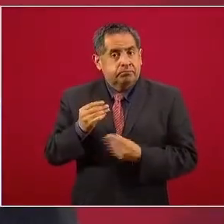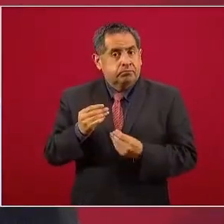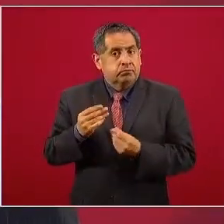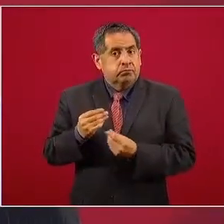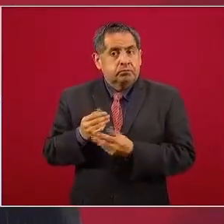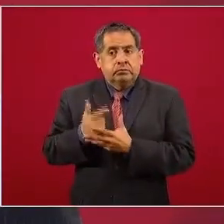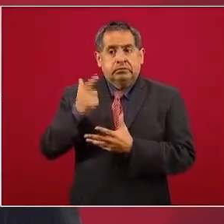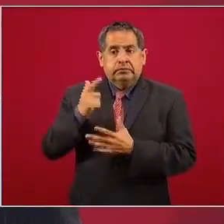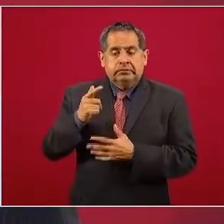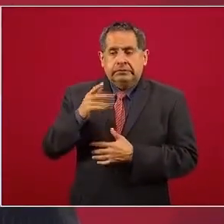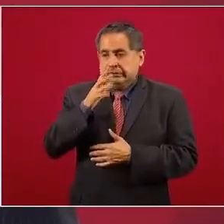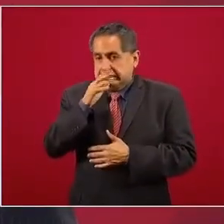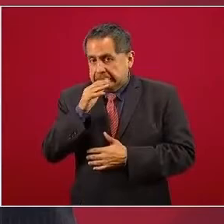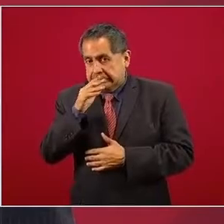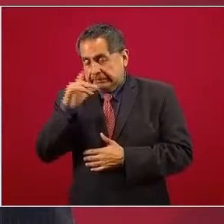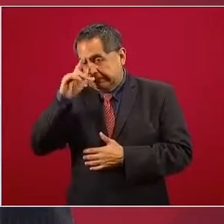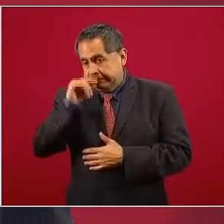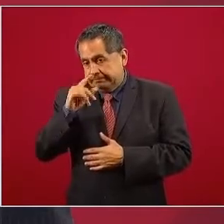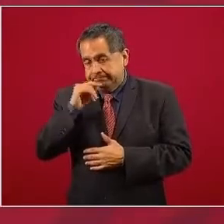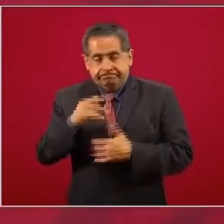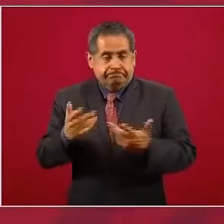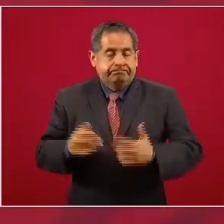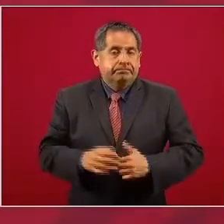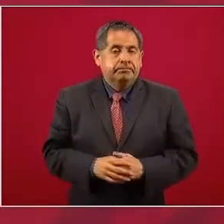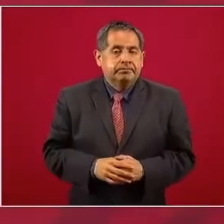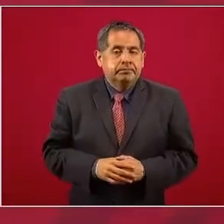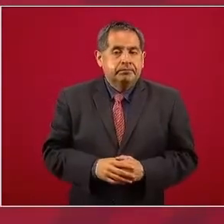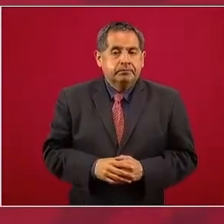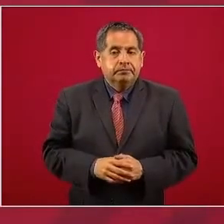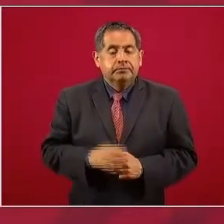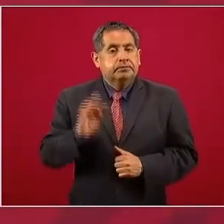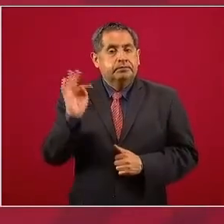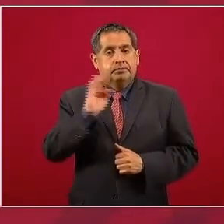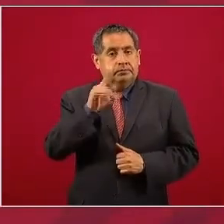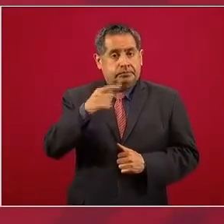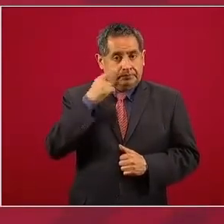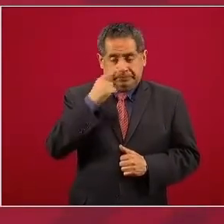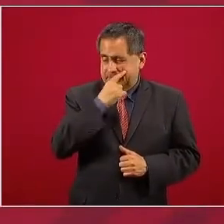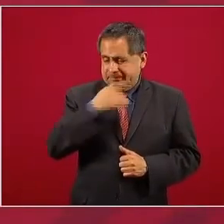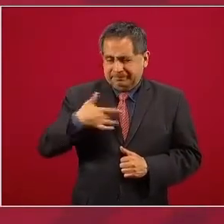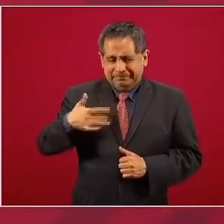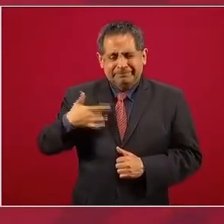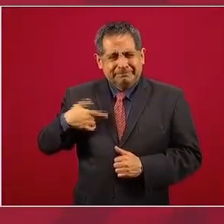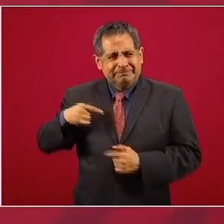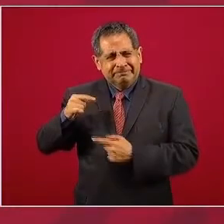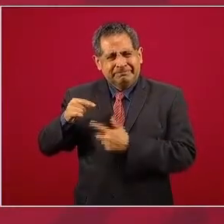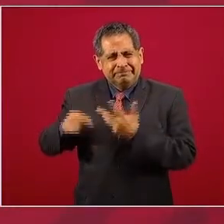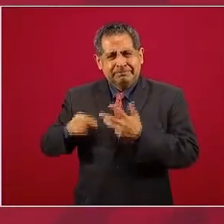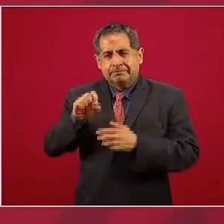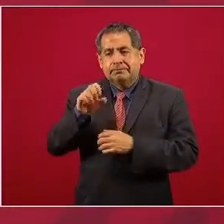respiratoria muy grande cuando hay un daño pulmonar extenso. Si usted tiene enfermedades crónicas o tiene